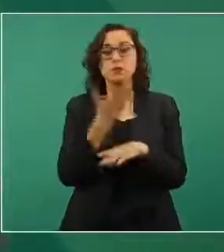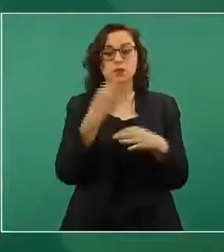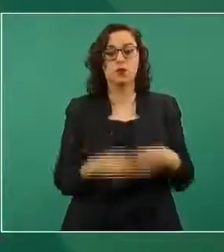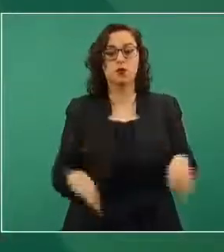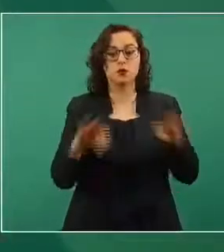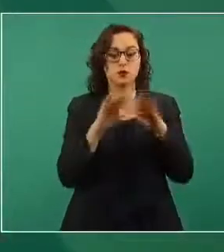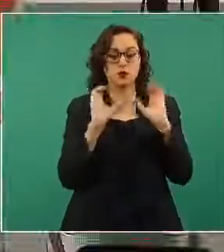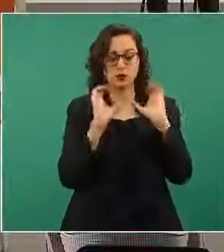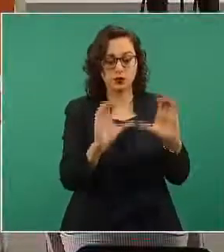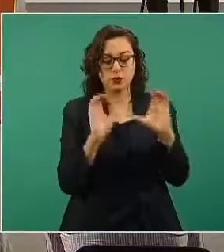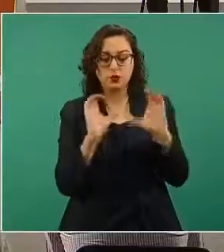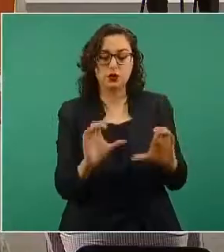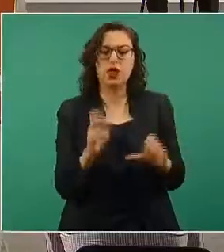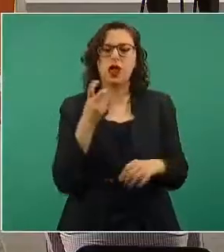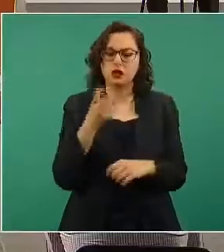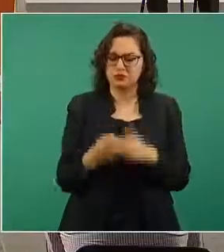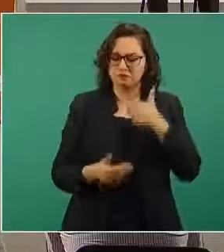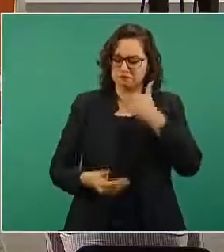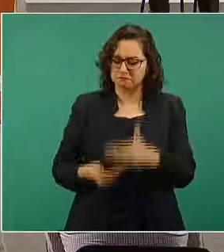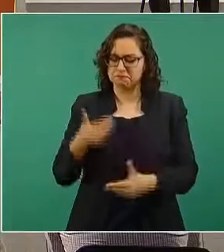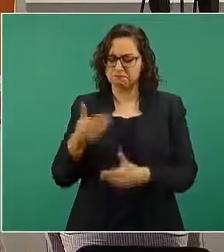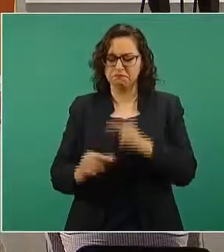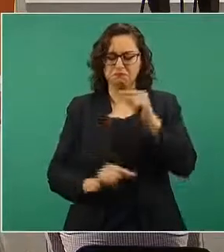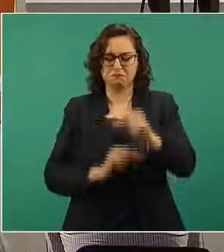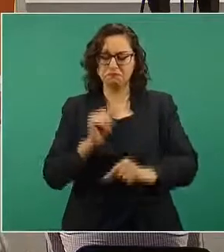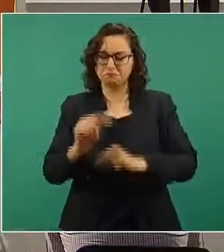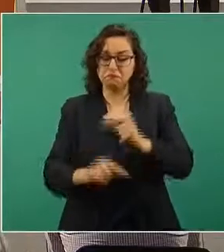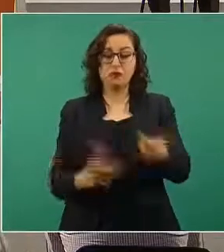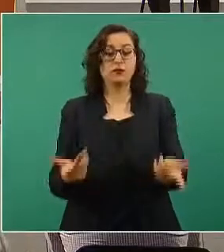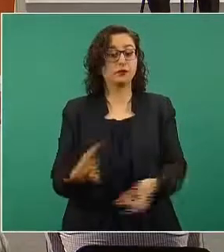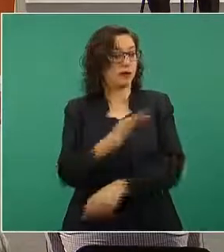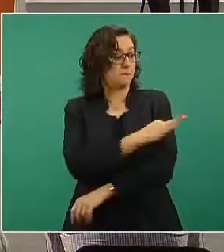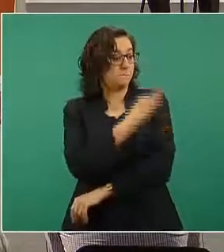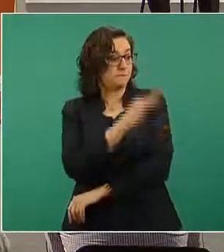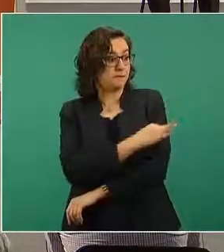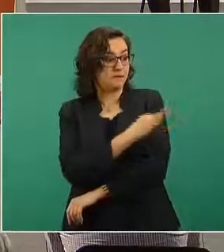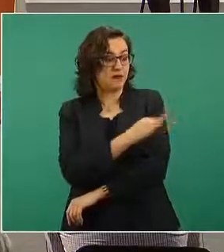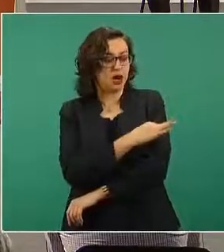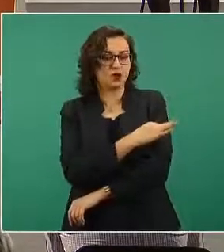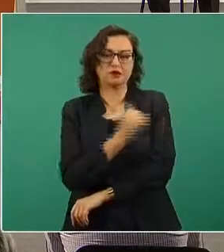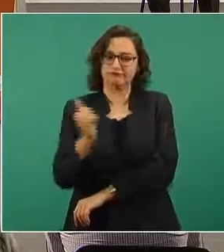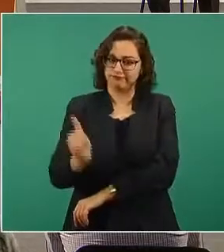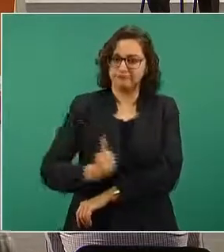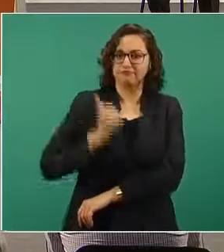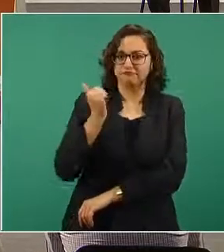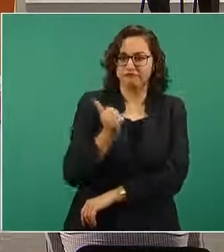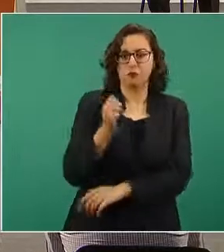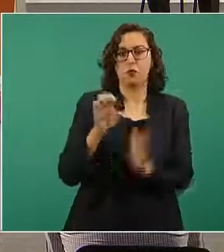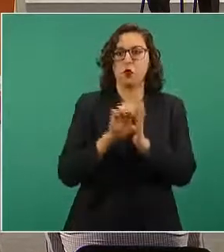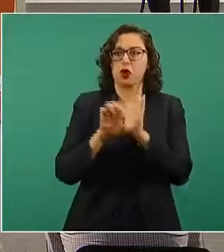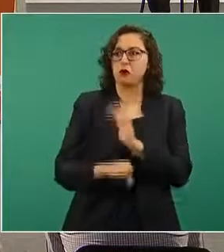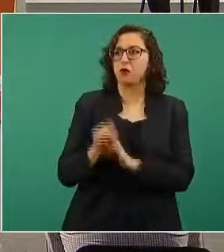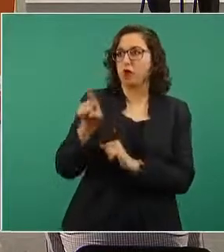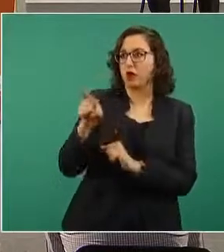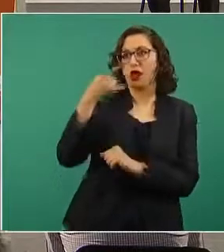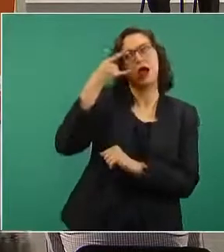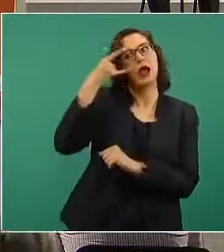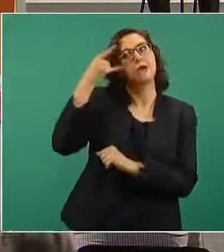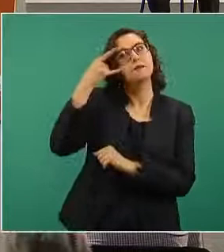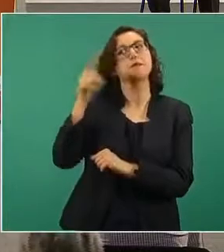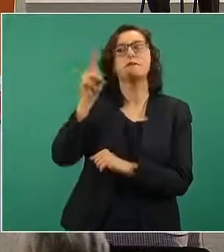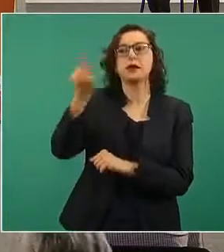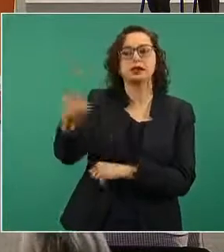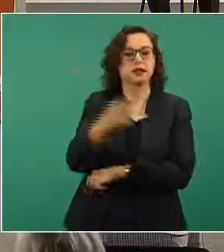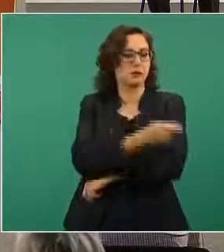hacer de manera cuidadosa y vamos a utilizar a las vacunas como lo empezamos a hacer ya con el estado de Campeche, aprovechando su